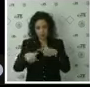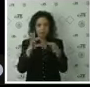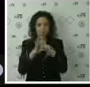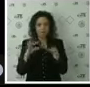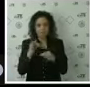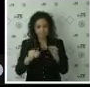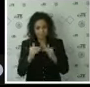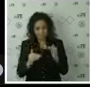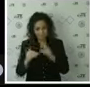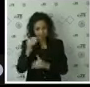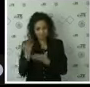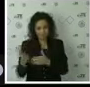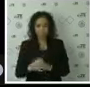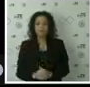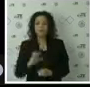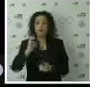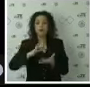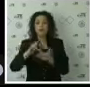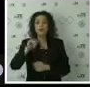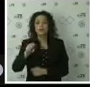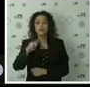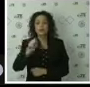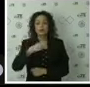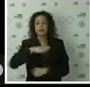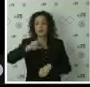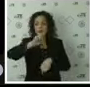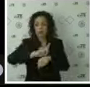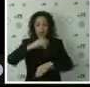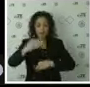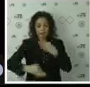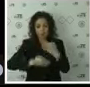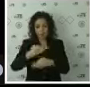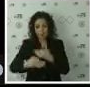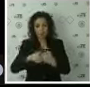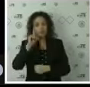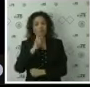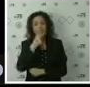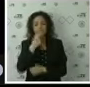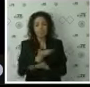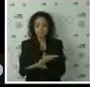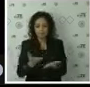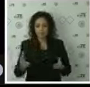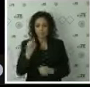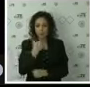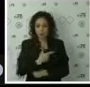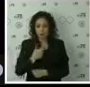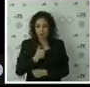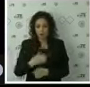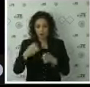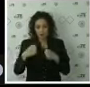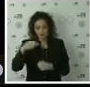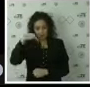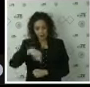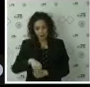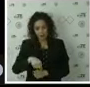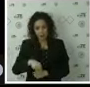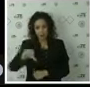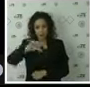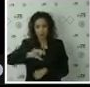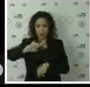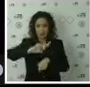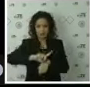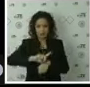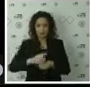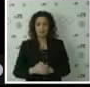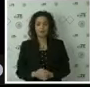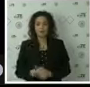Muchas gracias, Jesús. Buenos días a todas y a todos. Un gusto encontrar esta coincidencia el día de hoy y